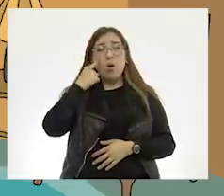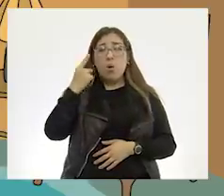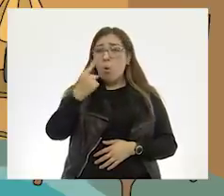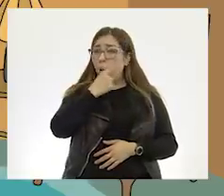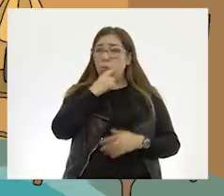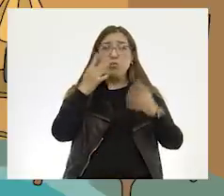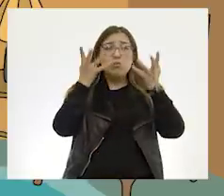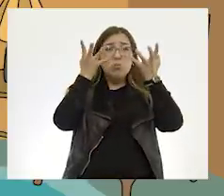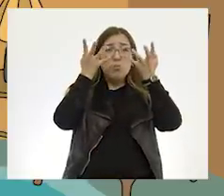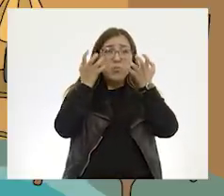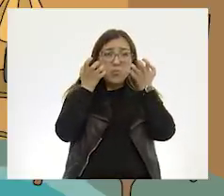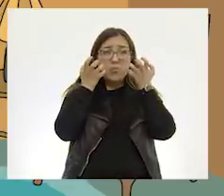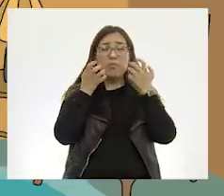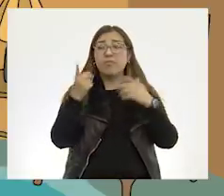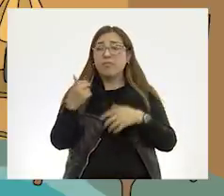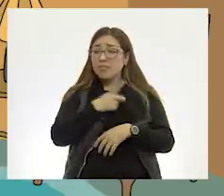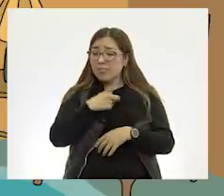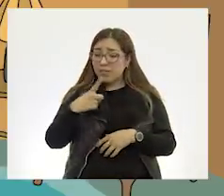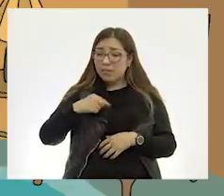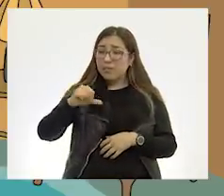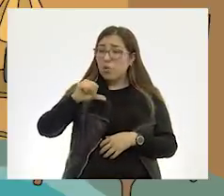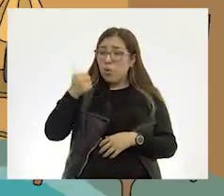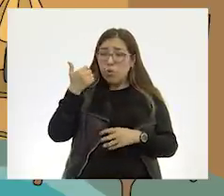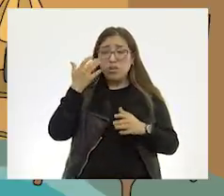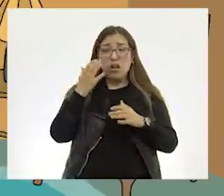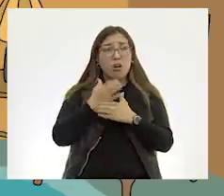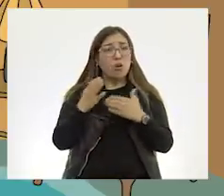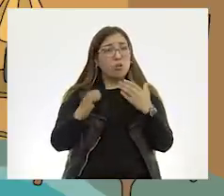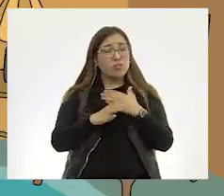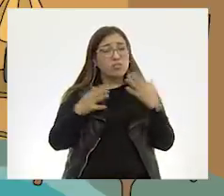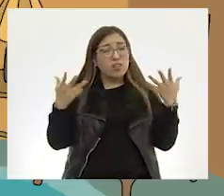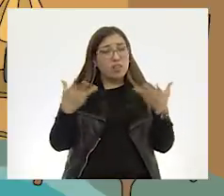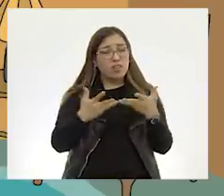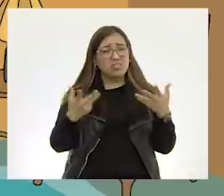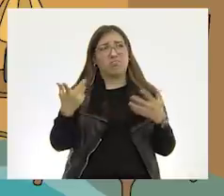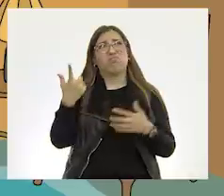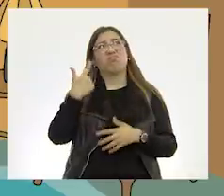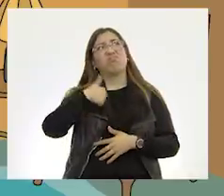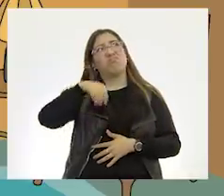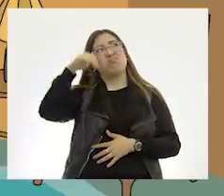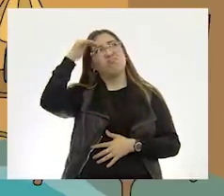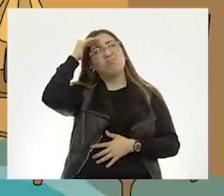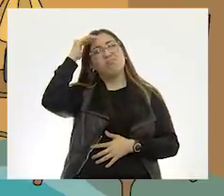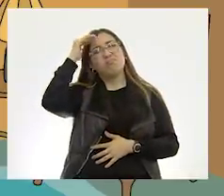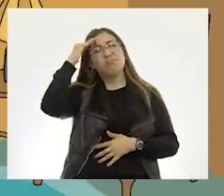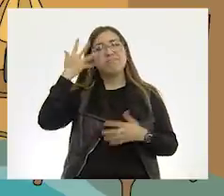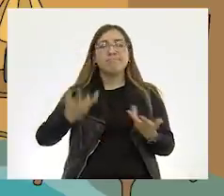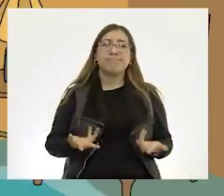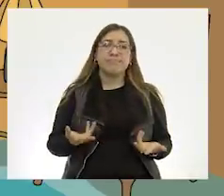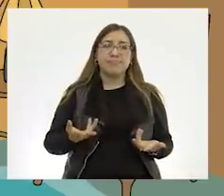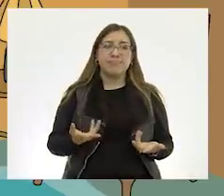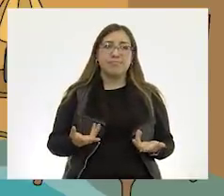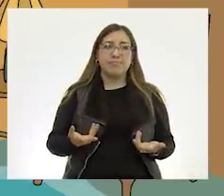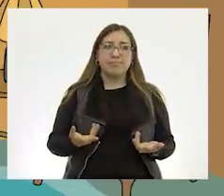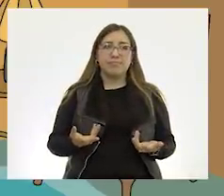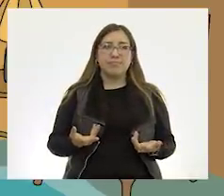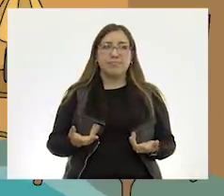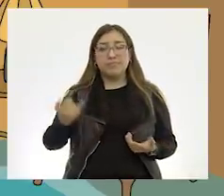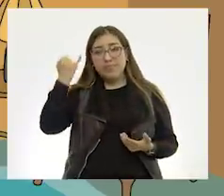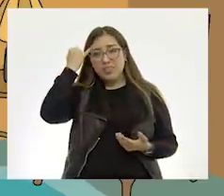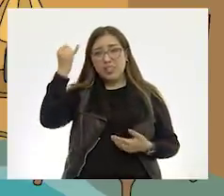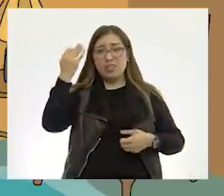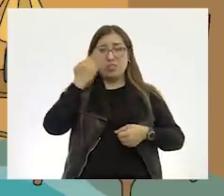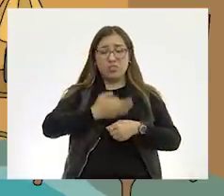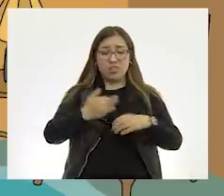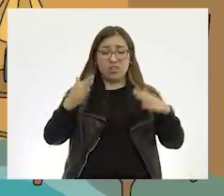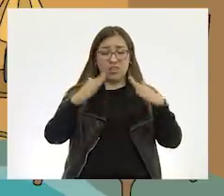no, hombre, ponte a hacer otra cosa. Pero luego, pues, también me puse yo a pensar, pues, imagínense, tenemos que estar aquí